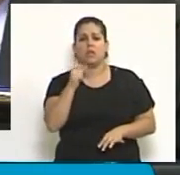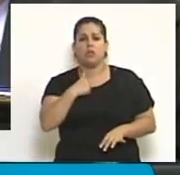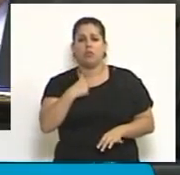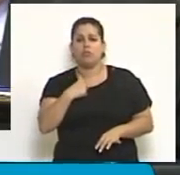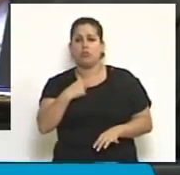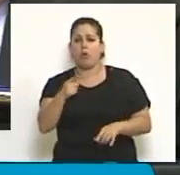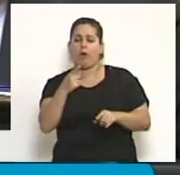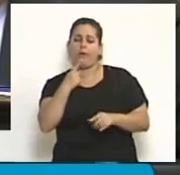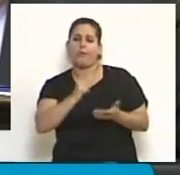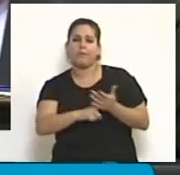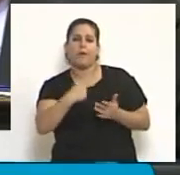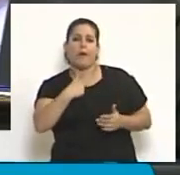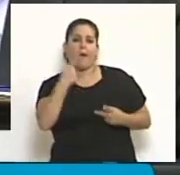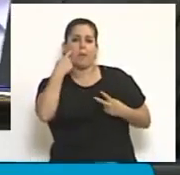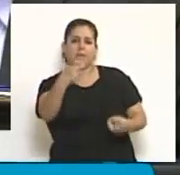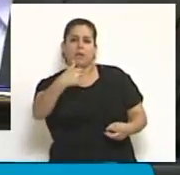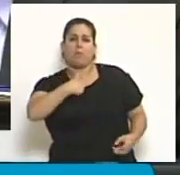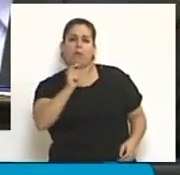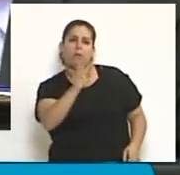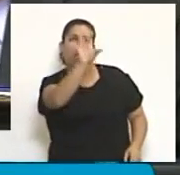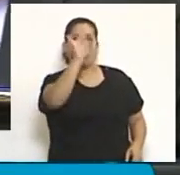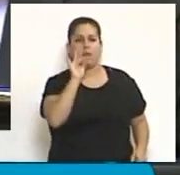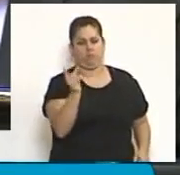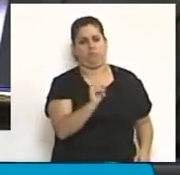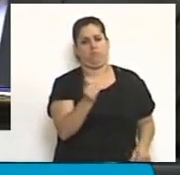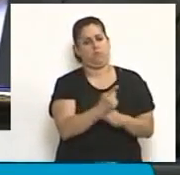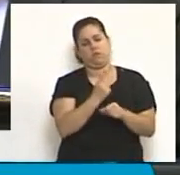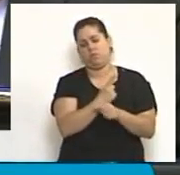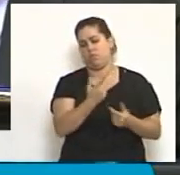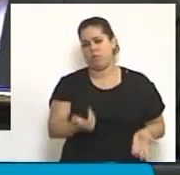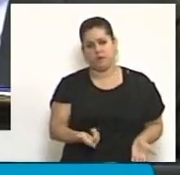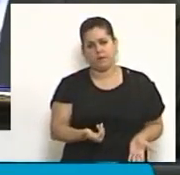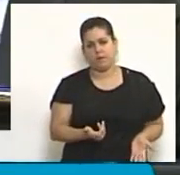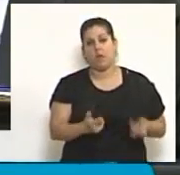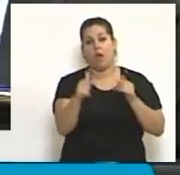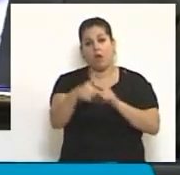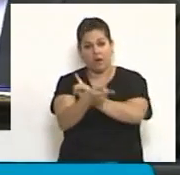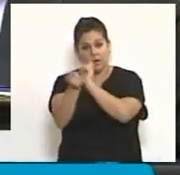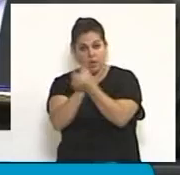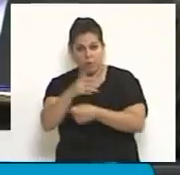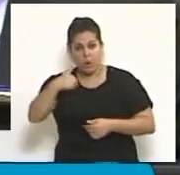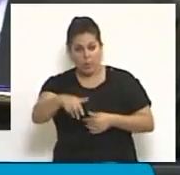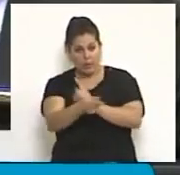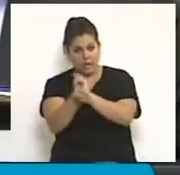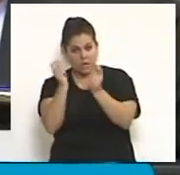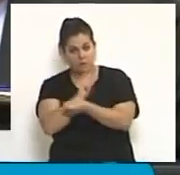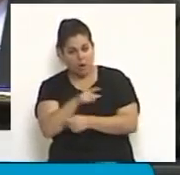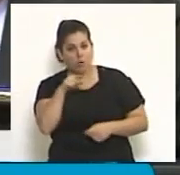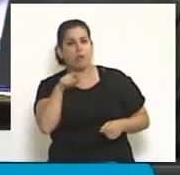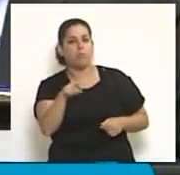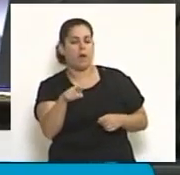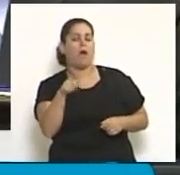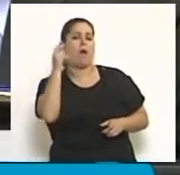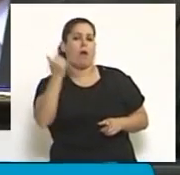a investigar con posterioridad al hecho de que se trata. Con la reforma, la organización y la adjudicación